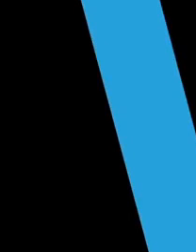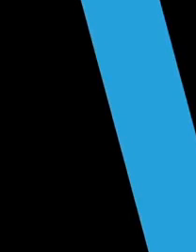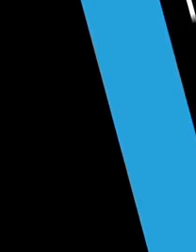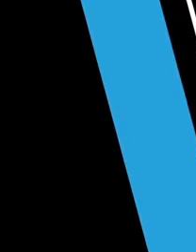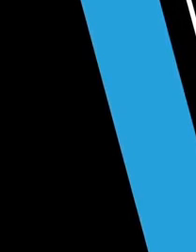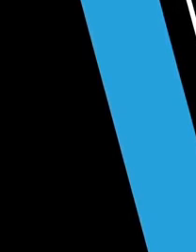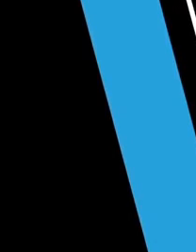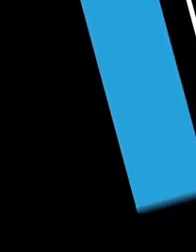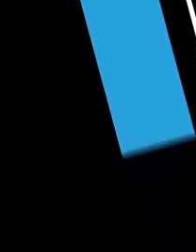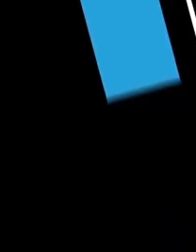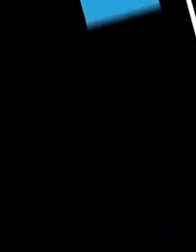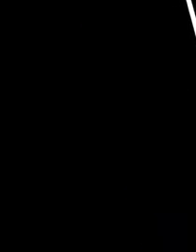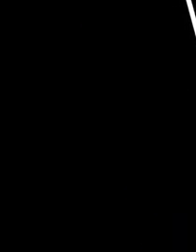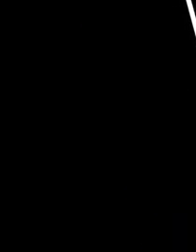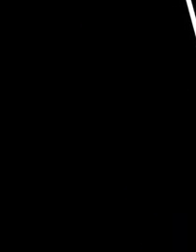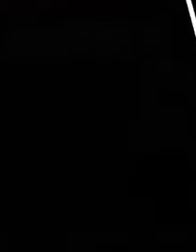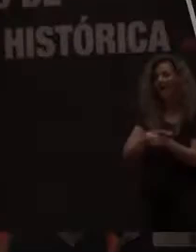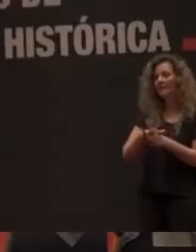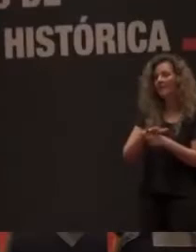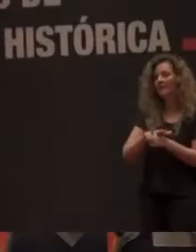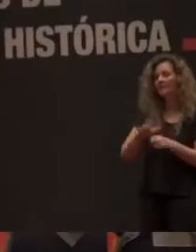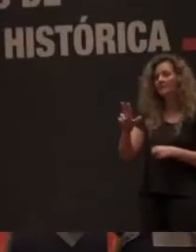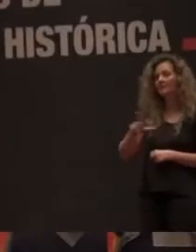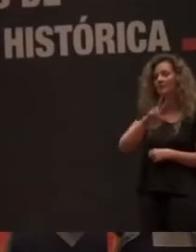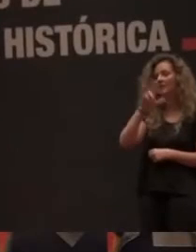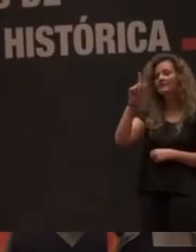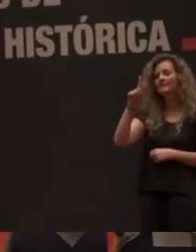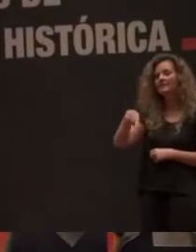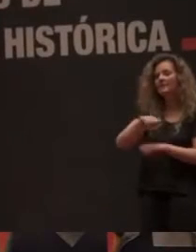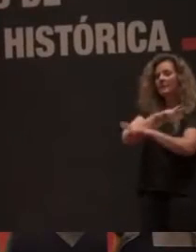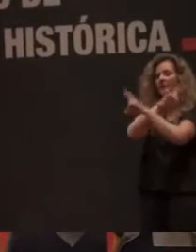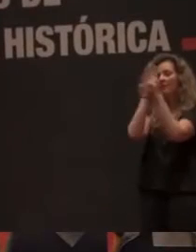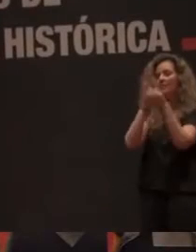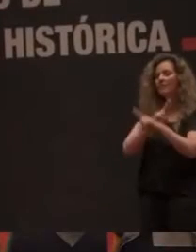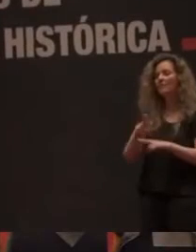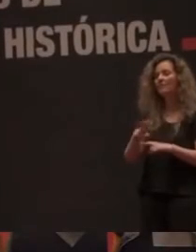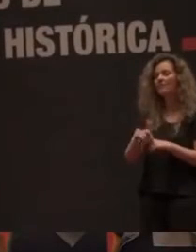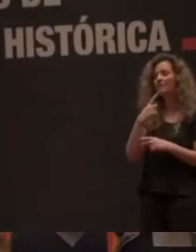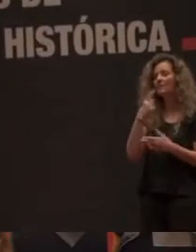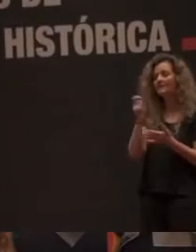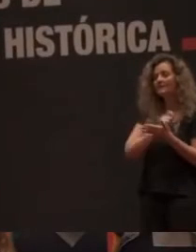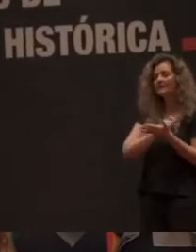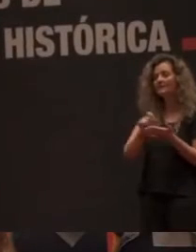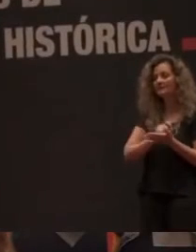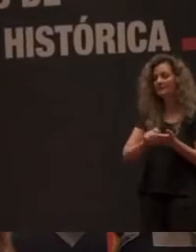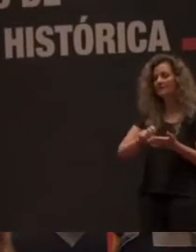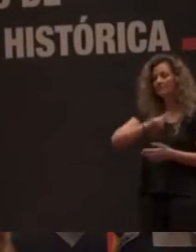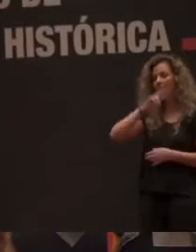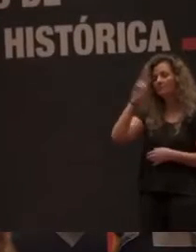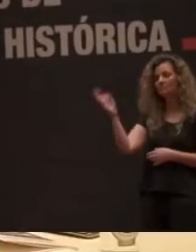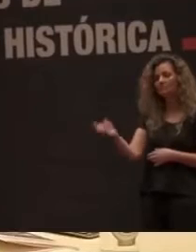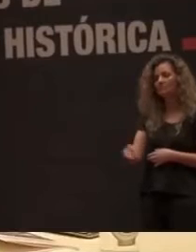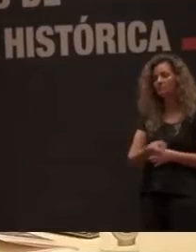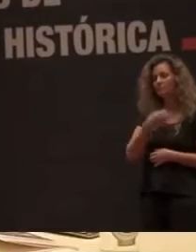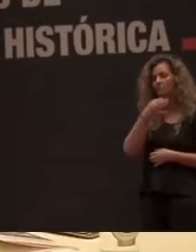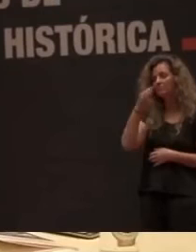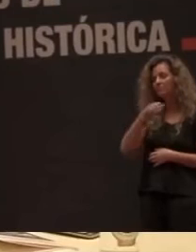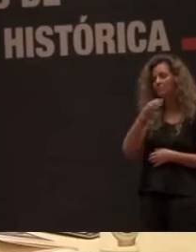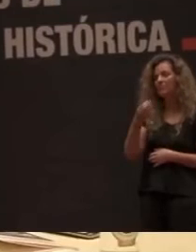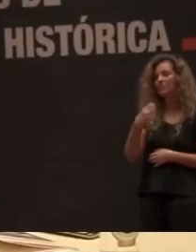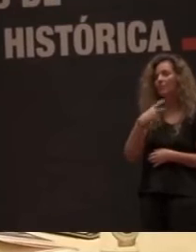proyectos de investigación en el ámbito estatal e internacional, autor de creo que 200 artículos, relatorios